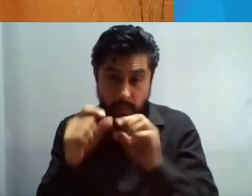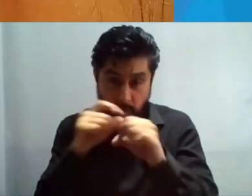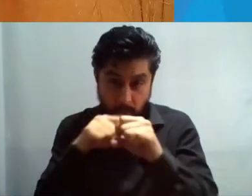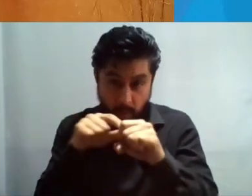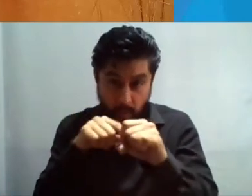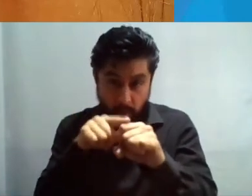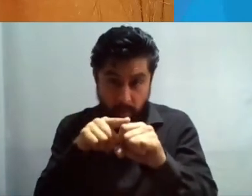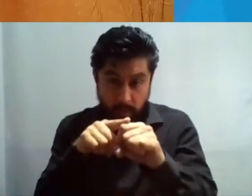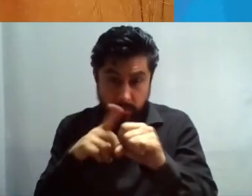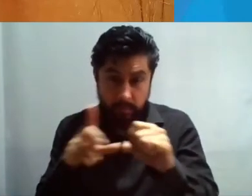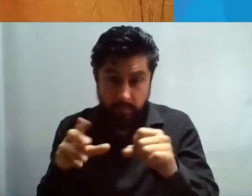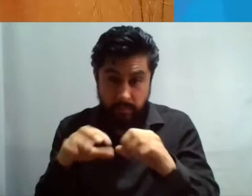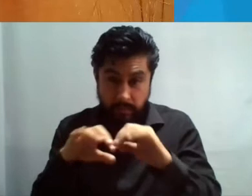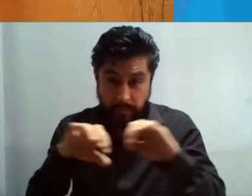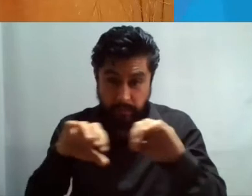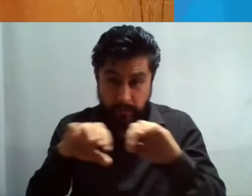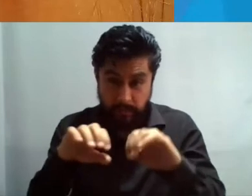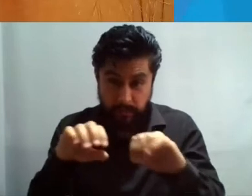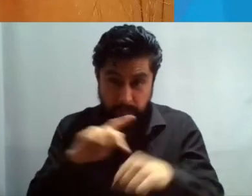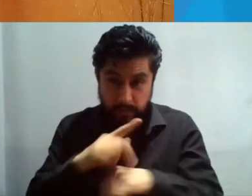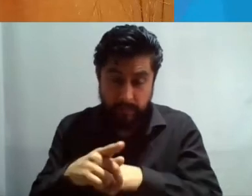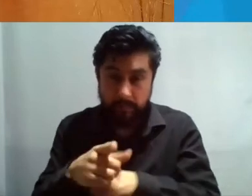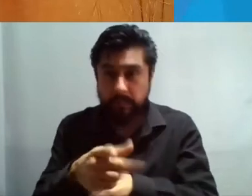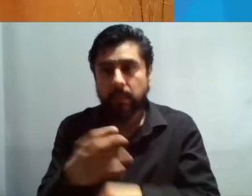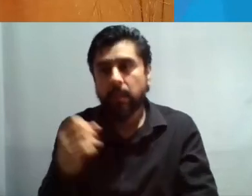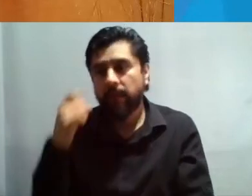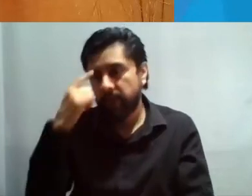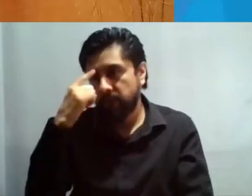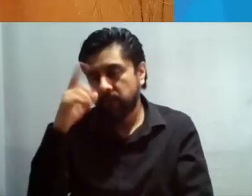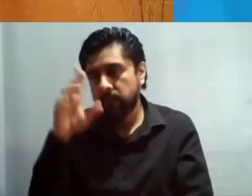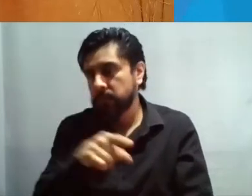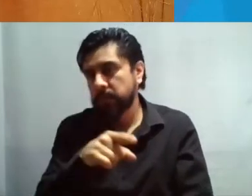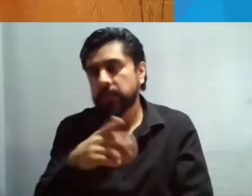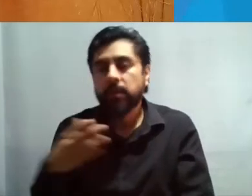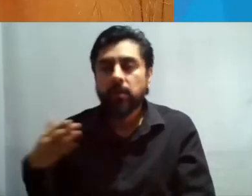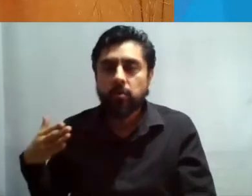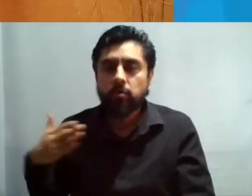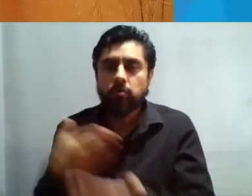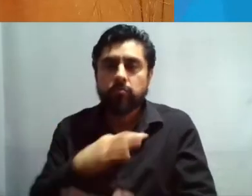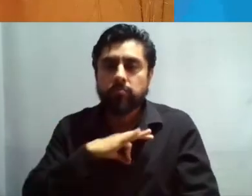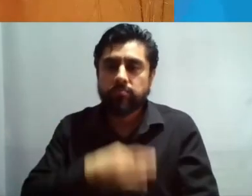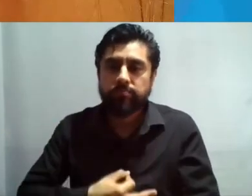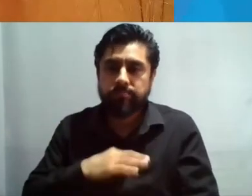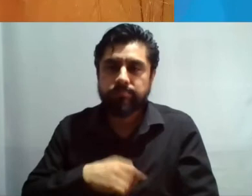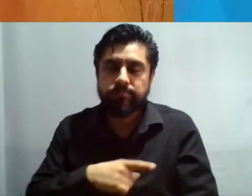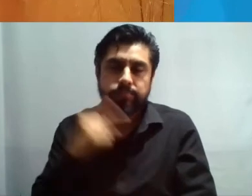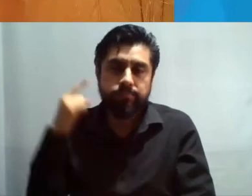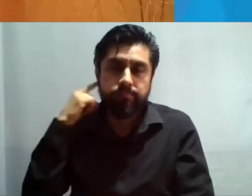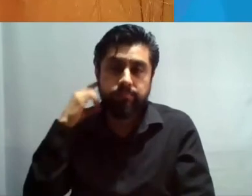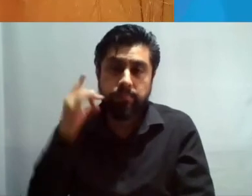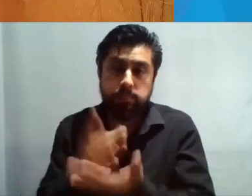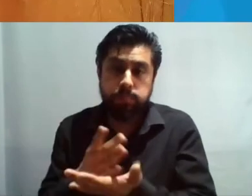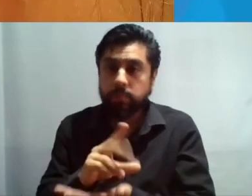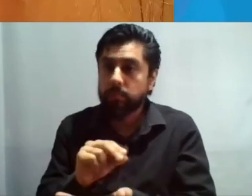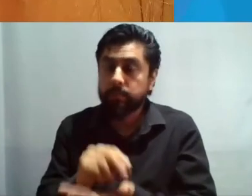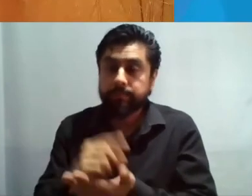en la imagen, muy fácilmente puede llegar una infección y ya no nada más afectar el oído, por supuesto que no, sino que se vaya hacia